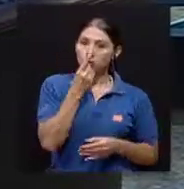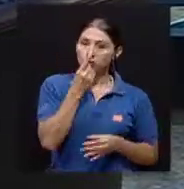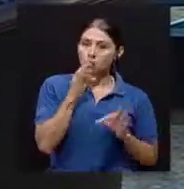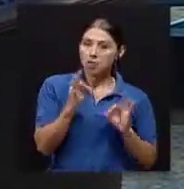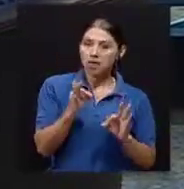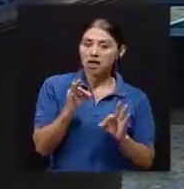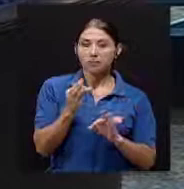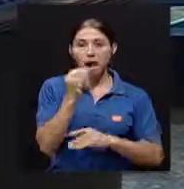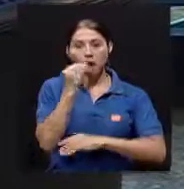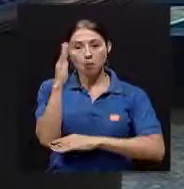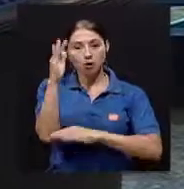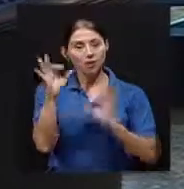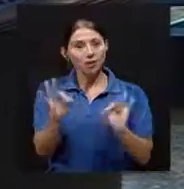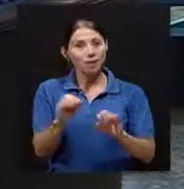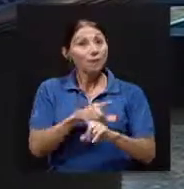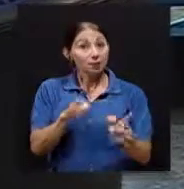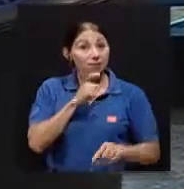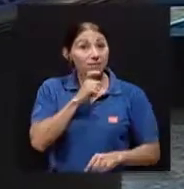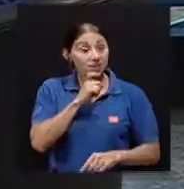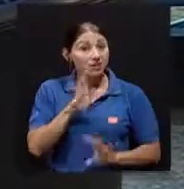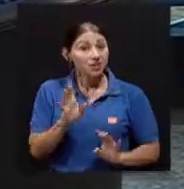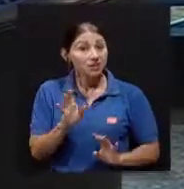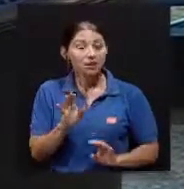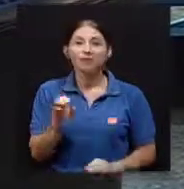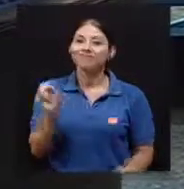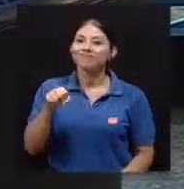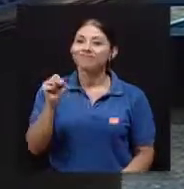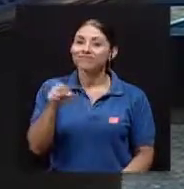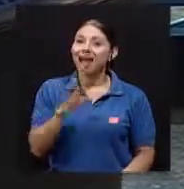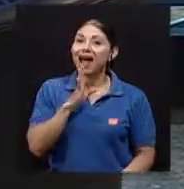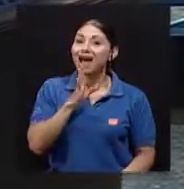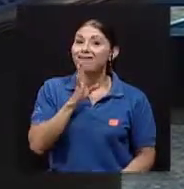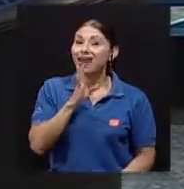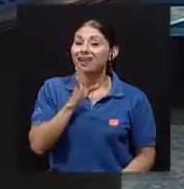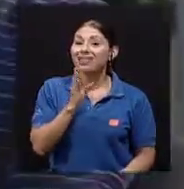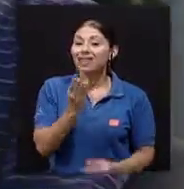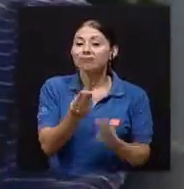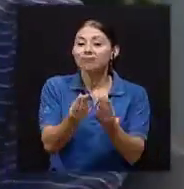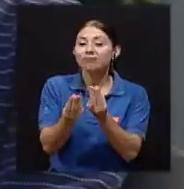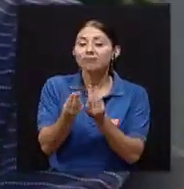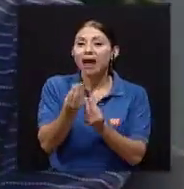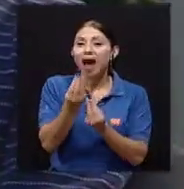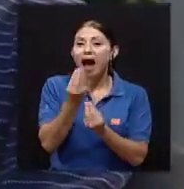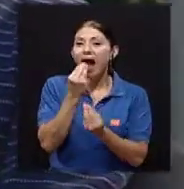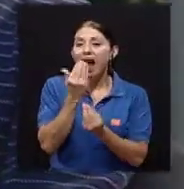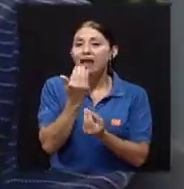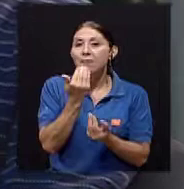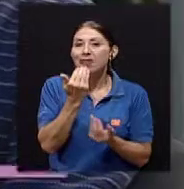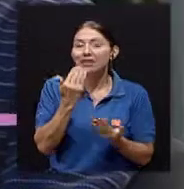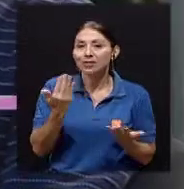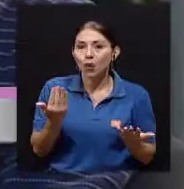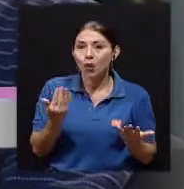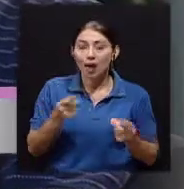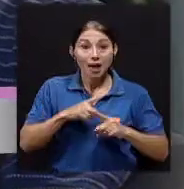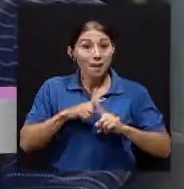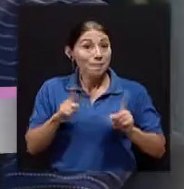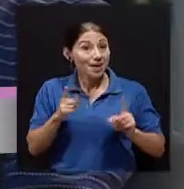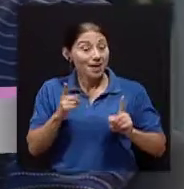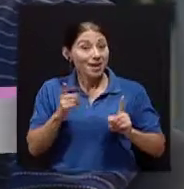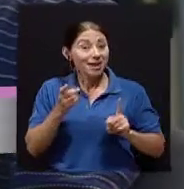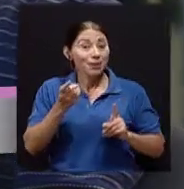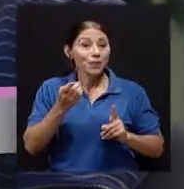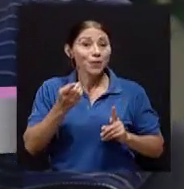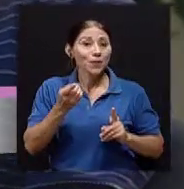difícil que se nos hace, Pablo. Claro, y más que nada, pues, hablar de alimentación, pero en términos de cuando padecemos o